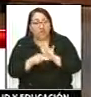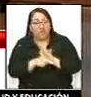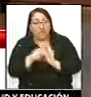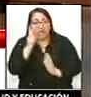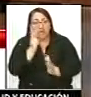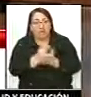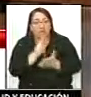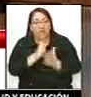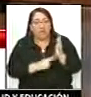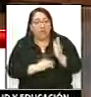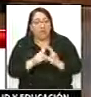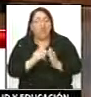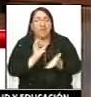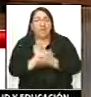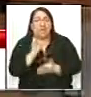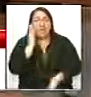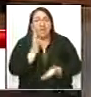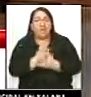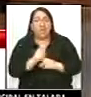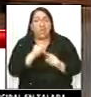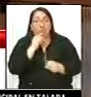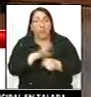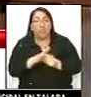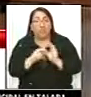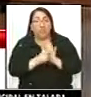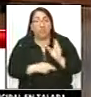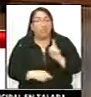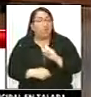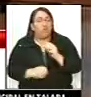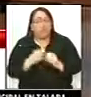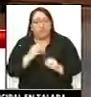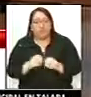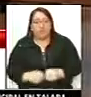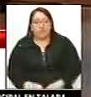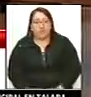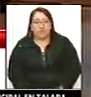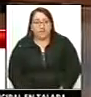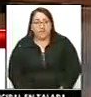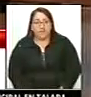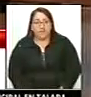para evitar las sanciones. Pero cumplir normas y reglamentos no soluciona, señores. No soluciona los problemas.